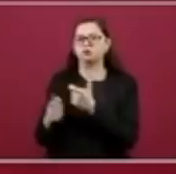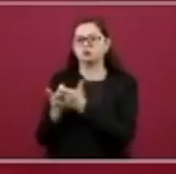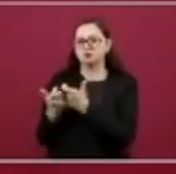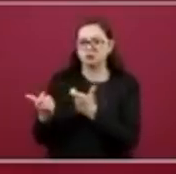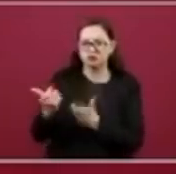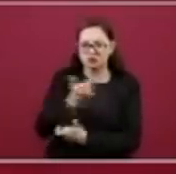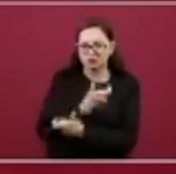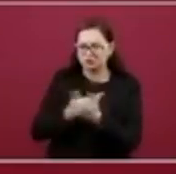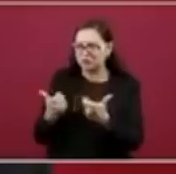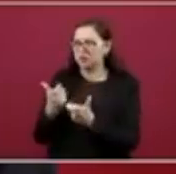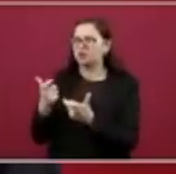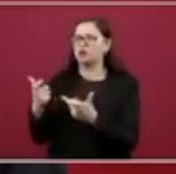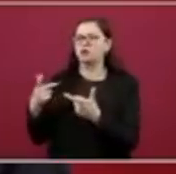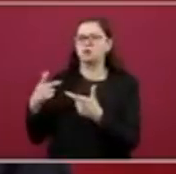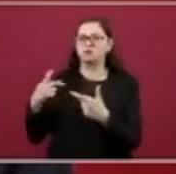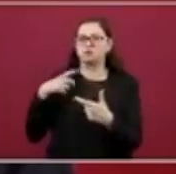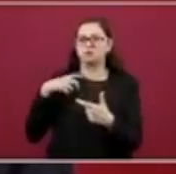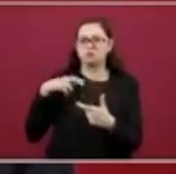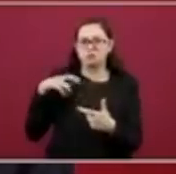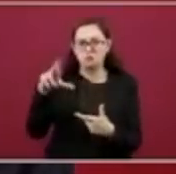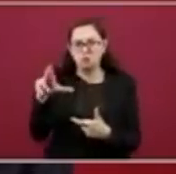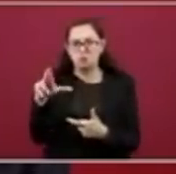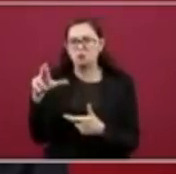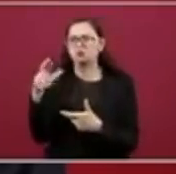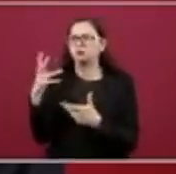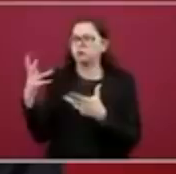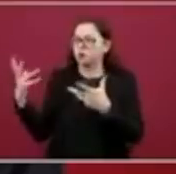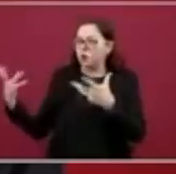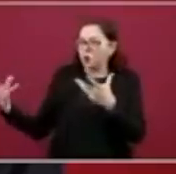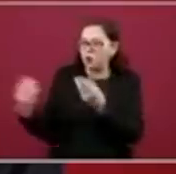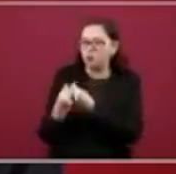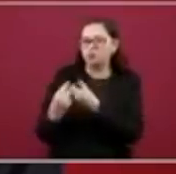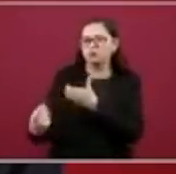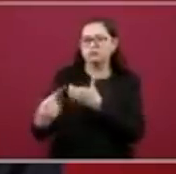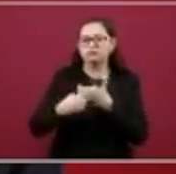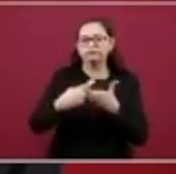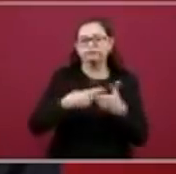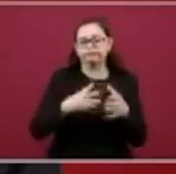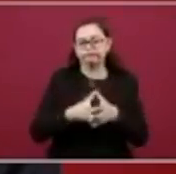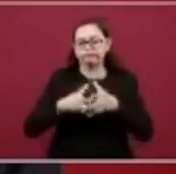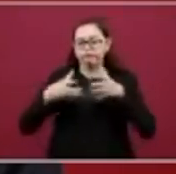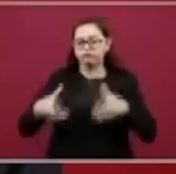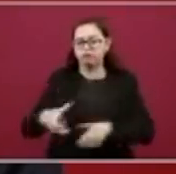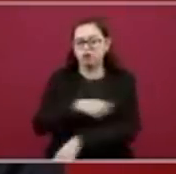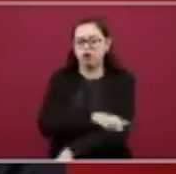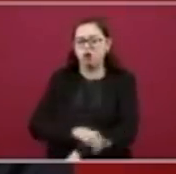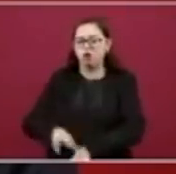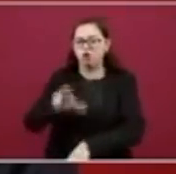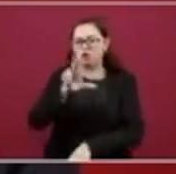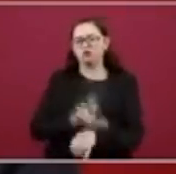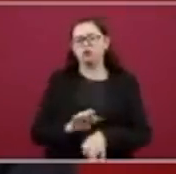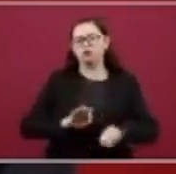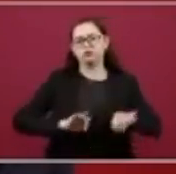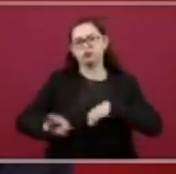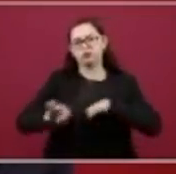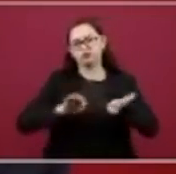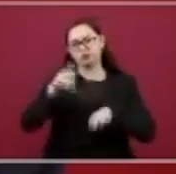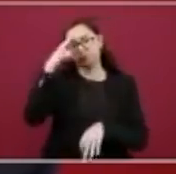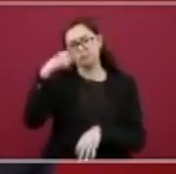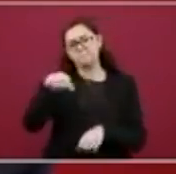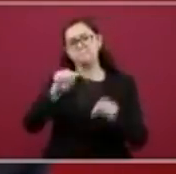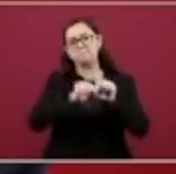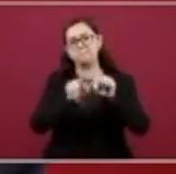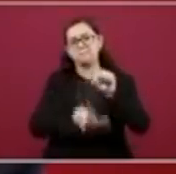Federal. Trabajar de manera coordinada para garantizar la paz y